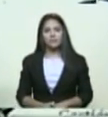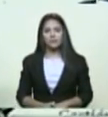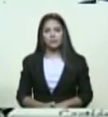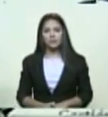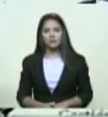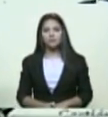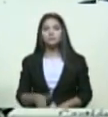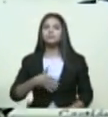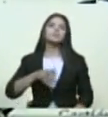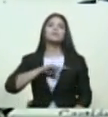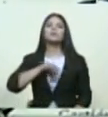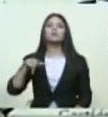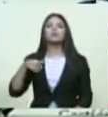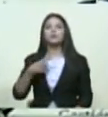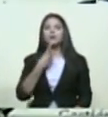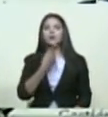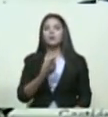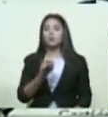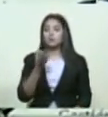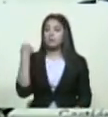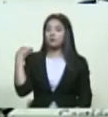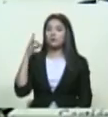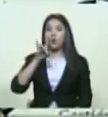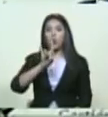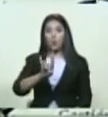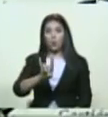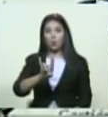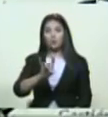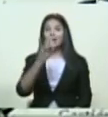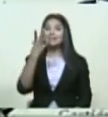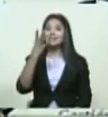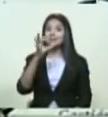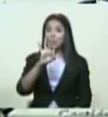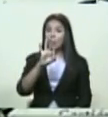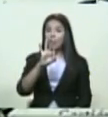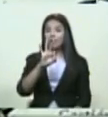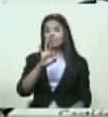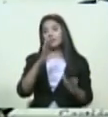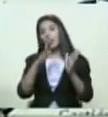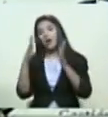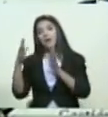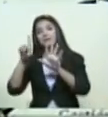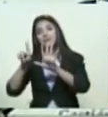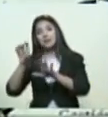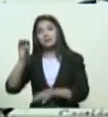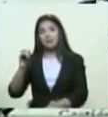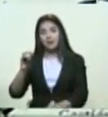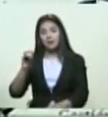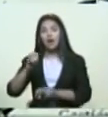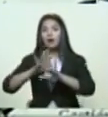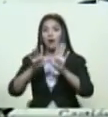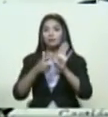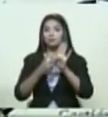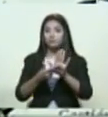Cuando nosotros dijimos el lunes de 50 a 60, obviamente colocamos